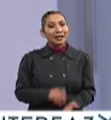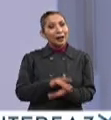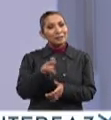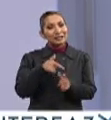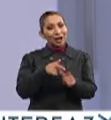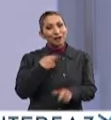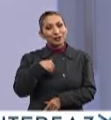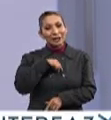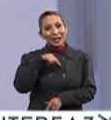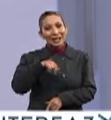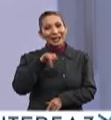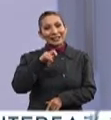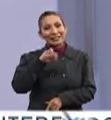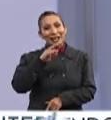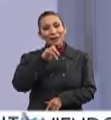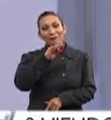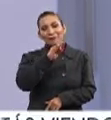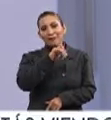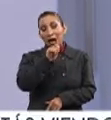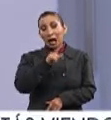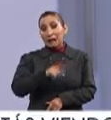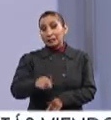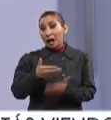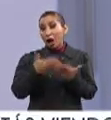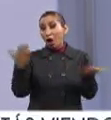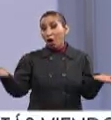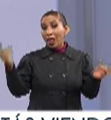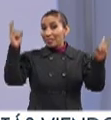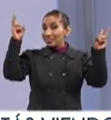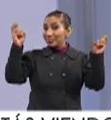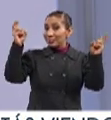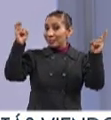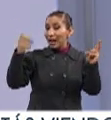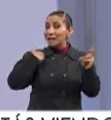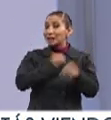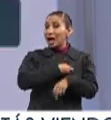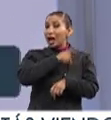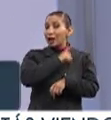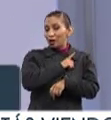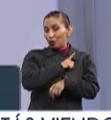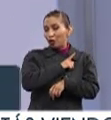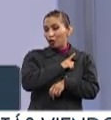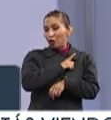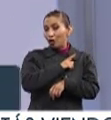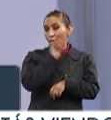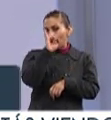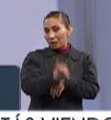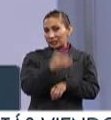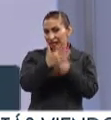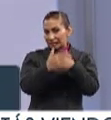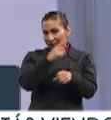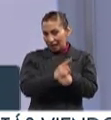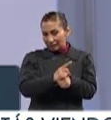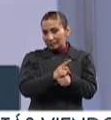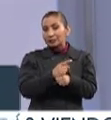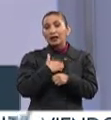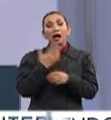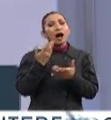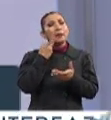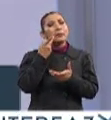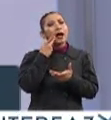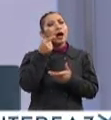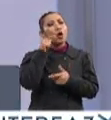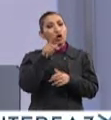Gracias por seguir con nosotros en Interfaz. Y bueno, llegamos a nuestra sección de salud, los jueves cada 15 días. Y vamos a